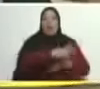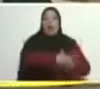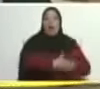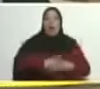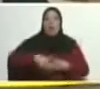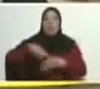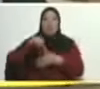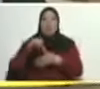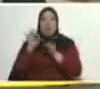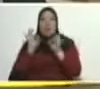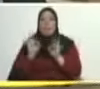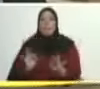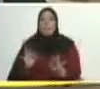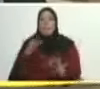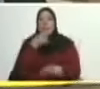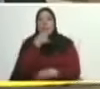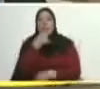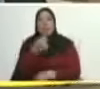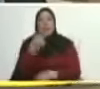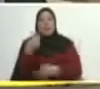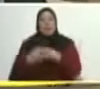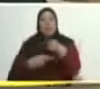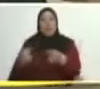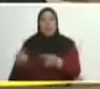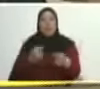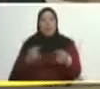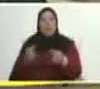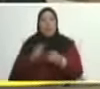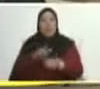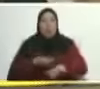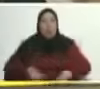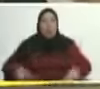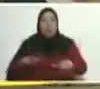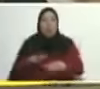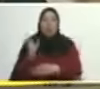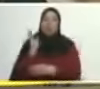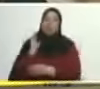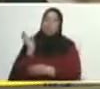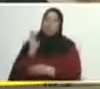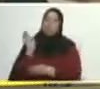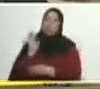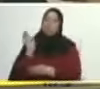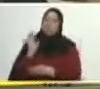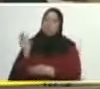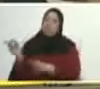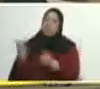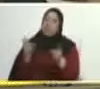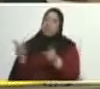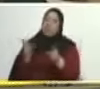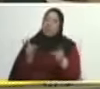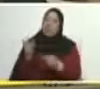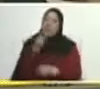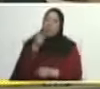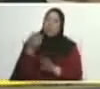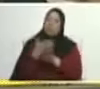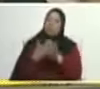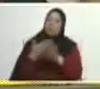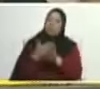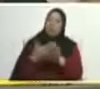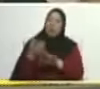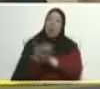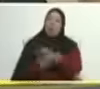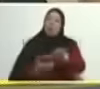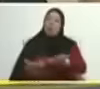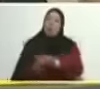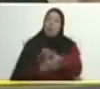ALBA gives us the space. El ALBA nos da el espacio our shared challenges para tratar los retos